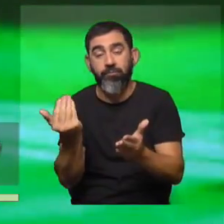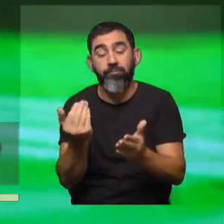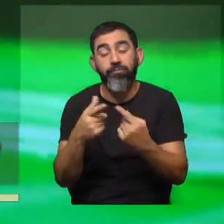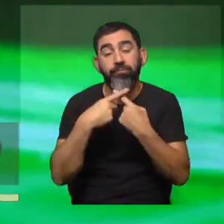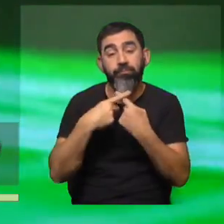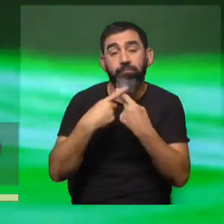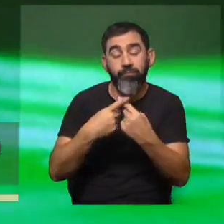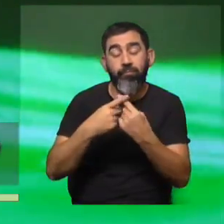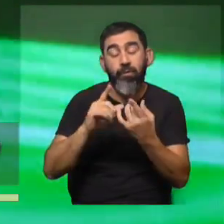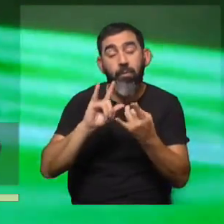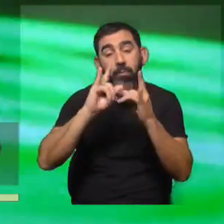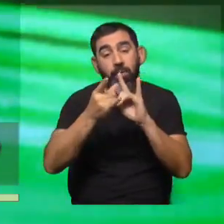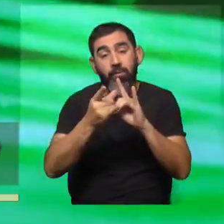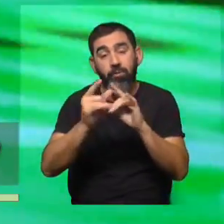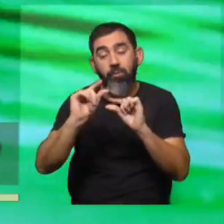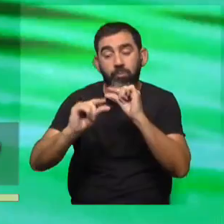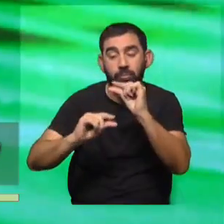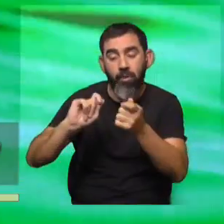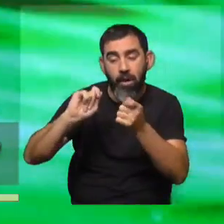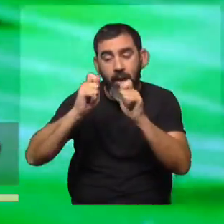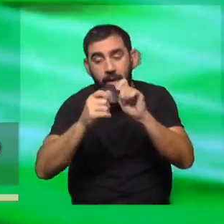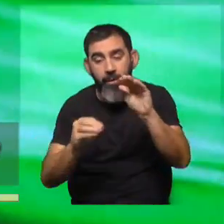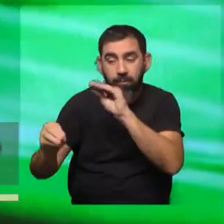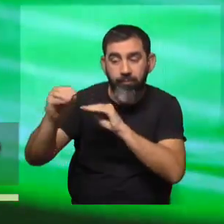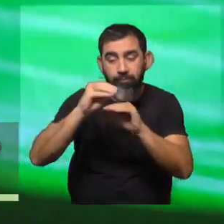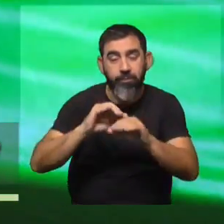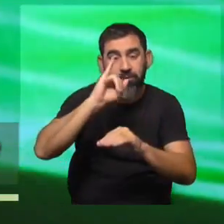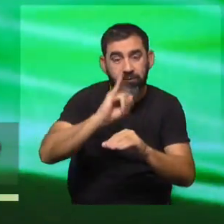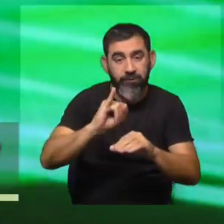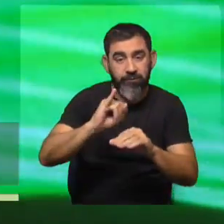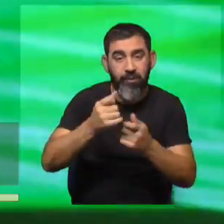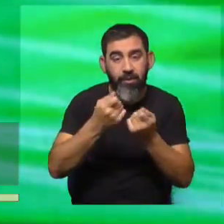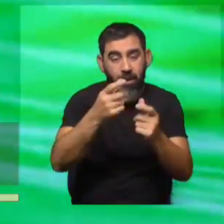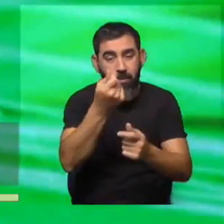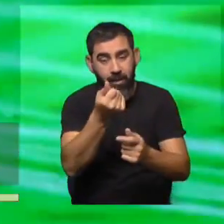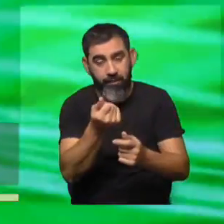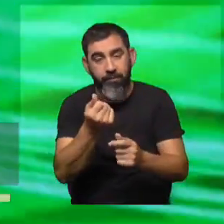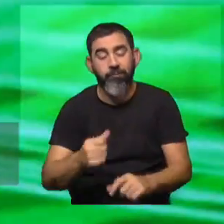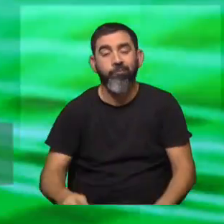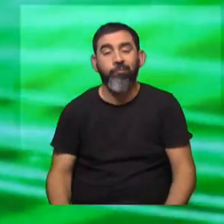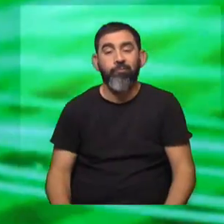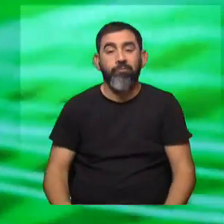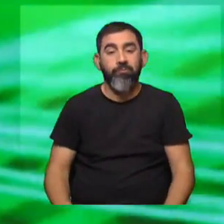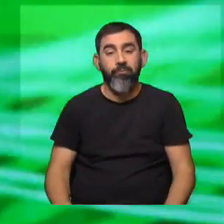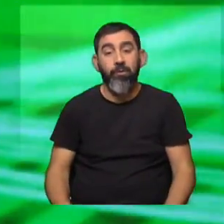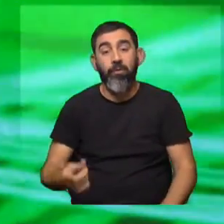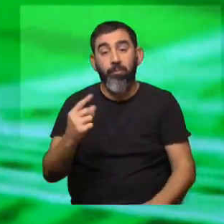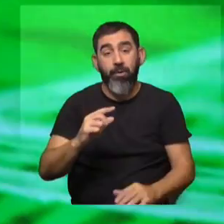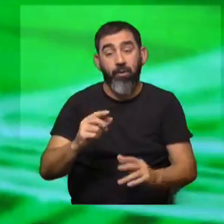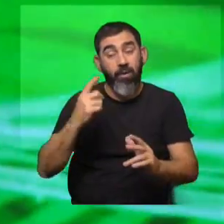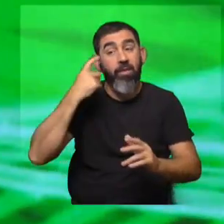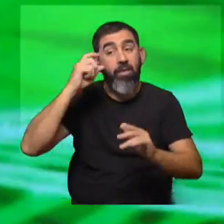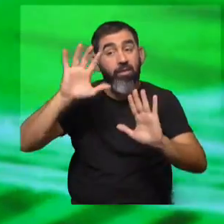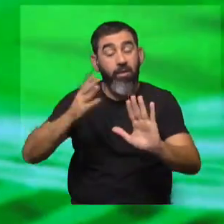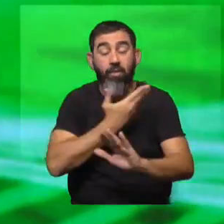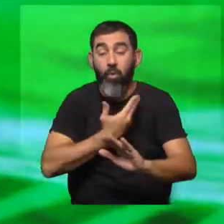en la discusión legislativa eso en todas las oportunidades se cambió y se han asignado recursos a la universidad digamos pero expresa la